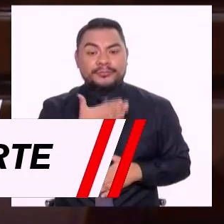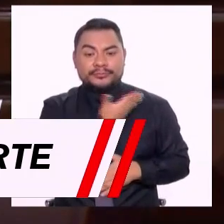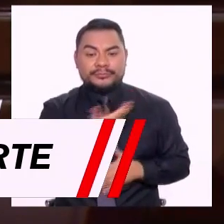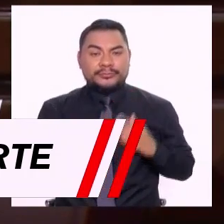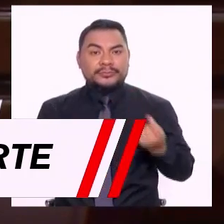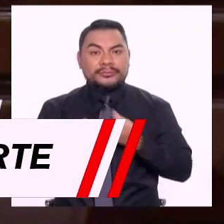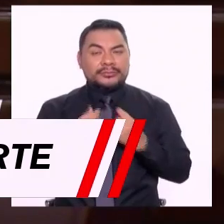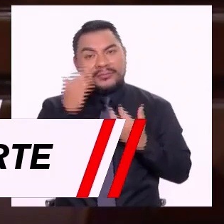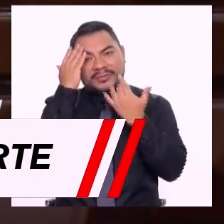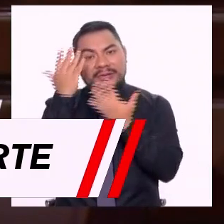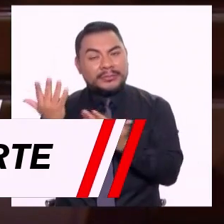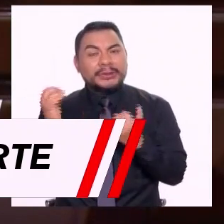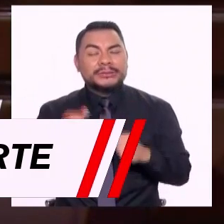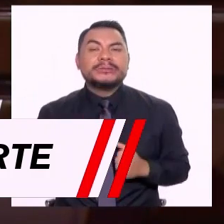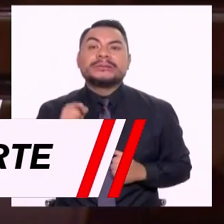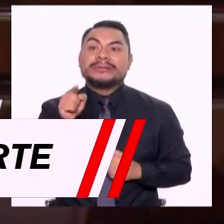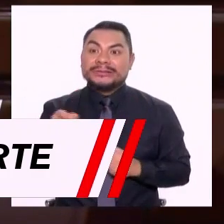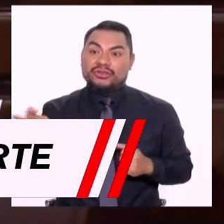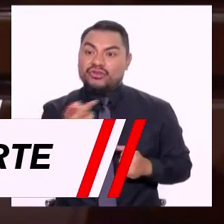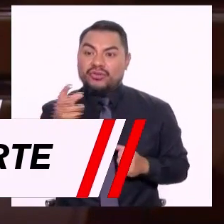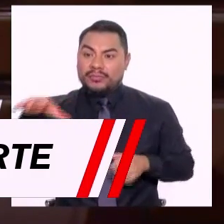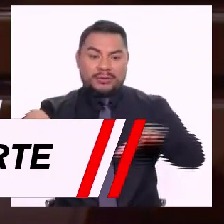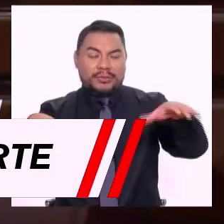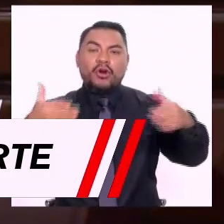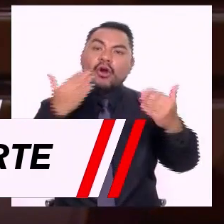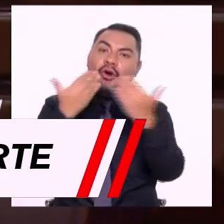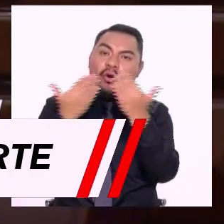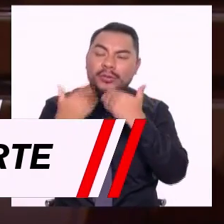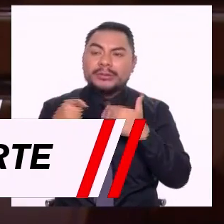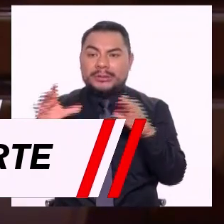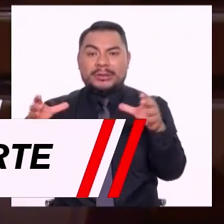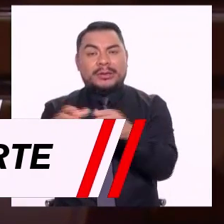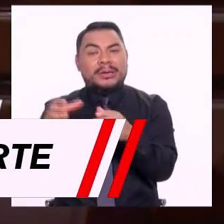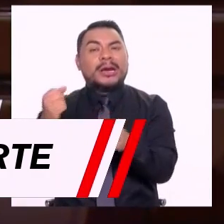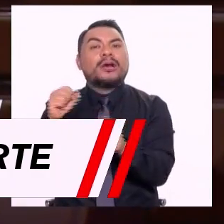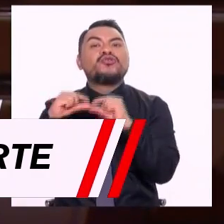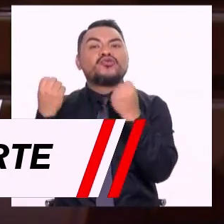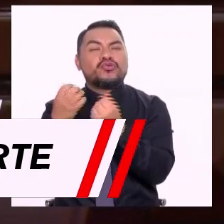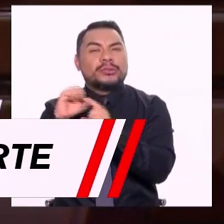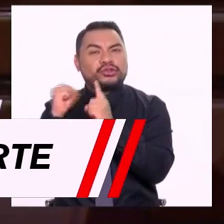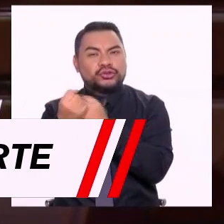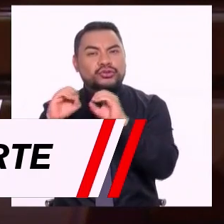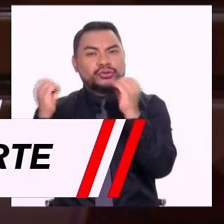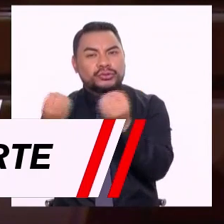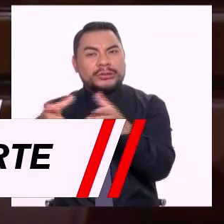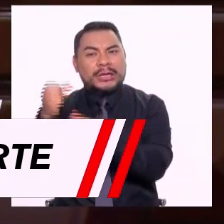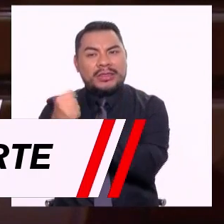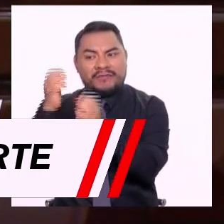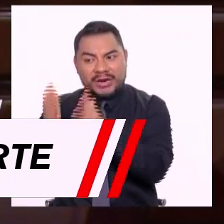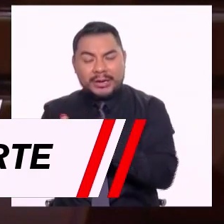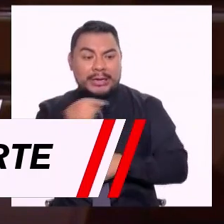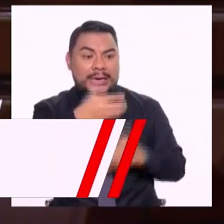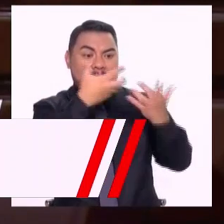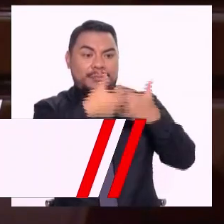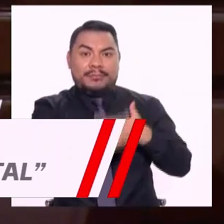gremios sindicales y empresariales, pronto podamos anunciar al país el incremento del sueldo mínimo